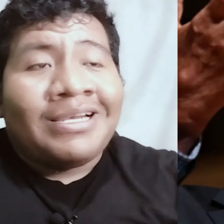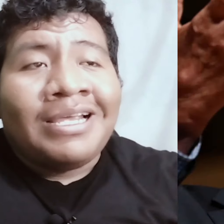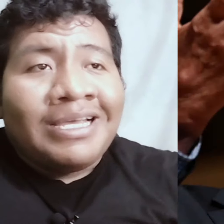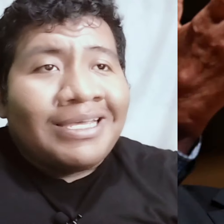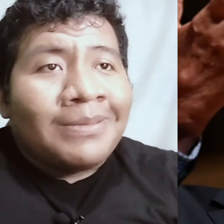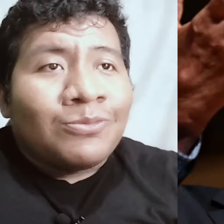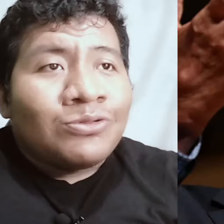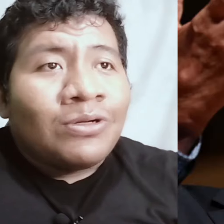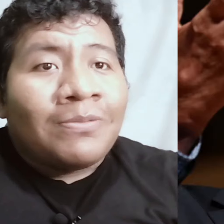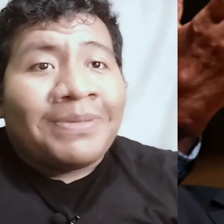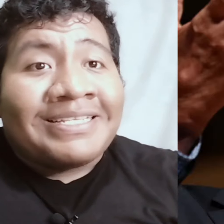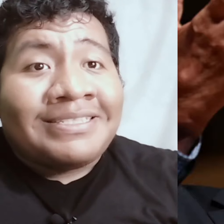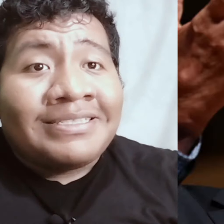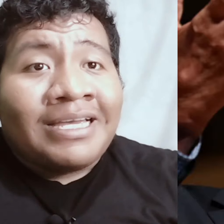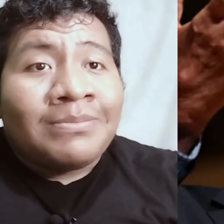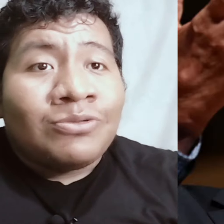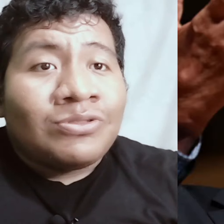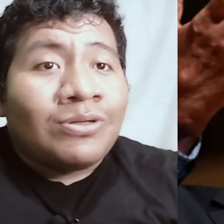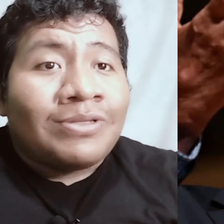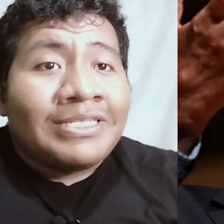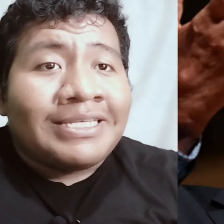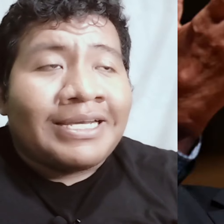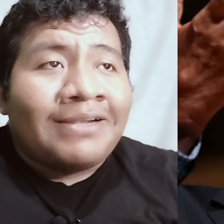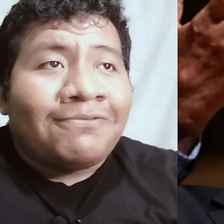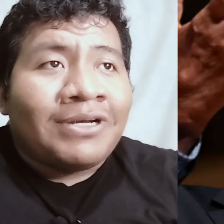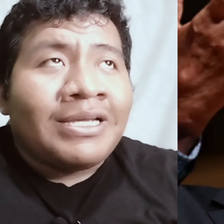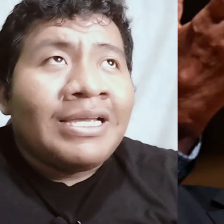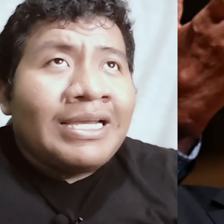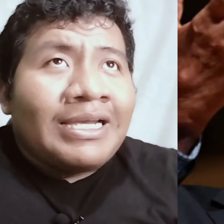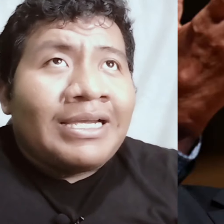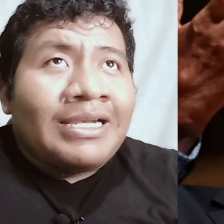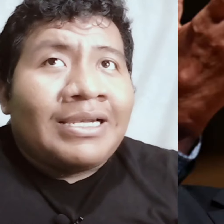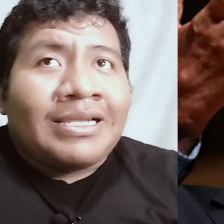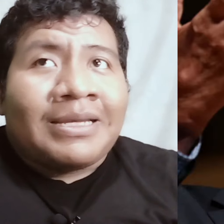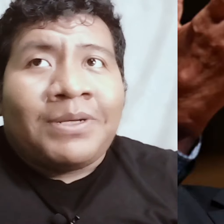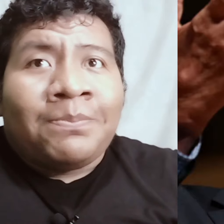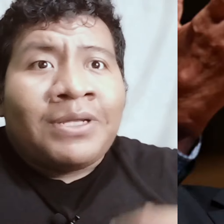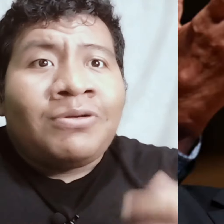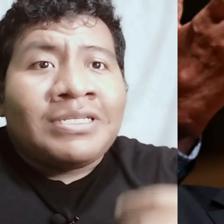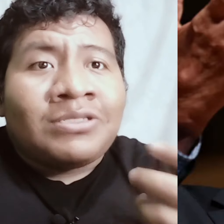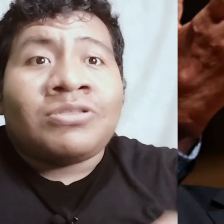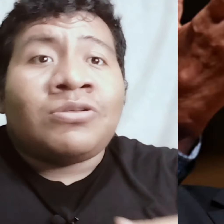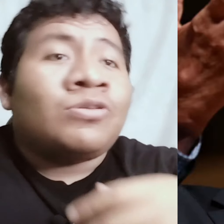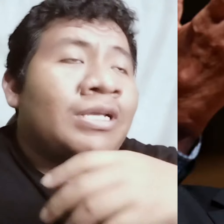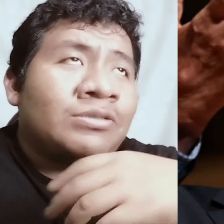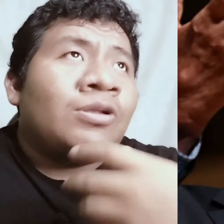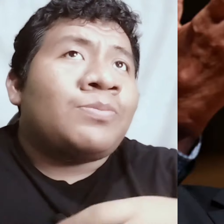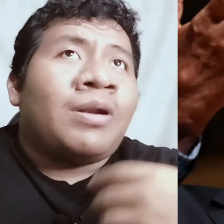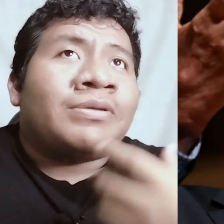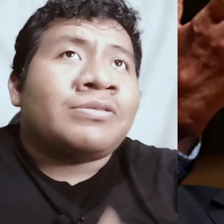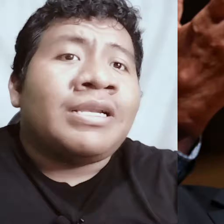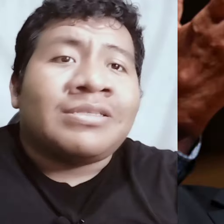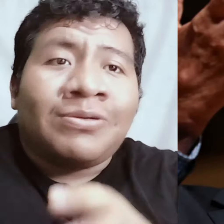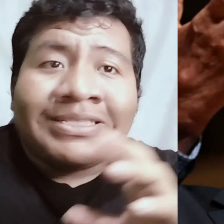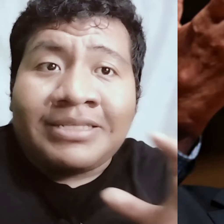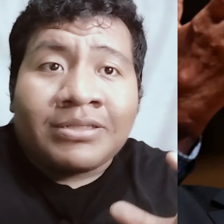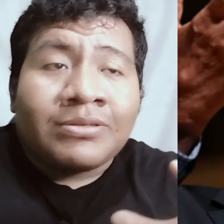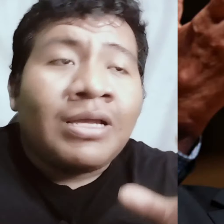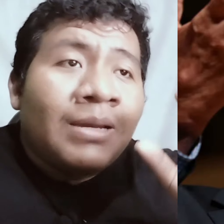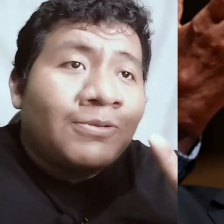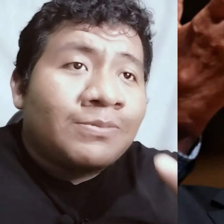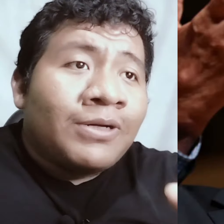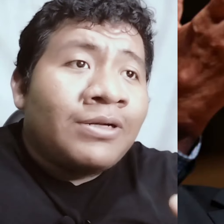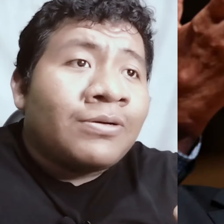él mucho lo precisa y mucho lo dice, que él fue el que primero inició esto de los programas sociales. No es